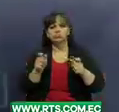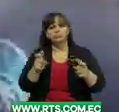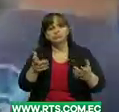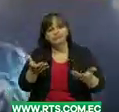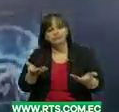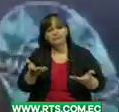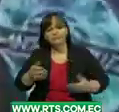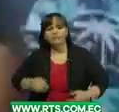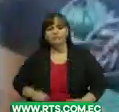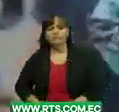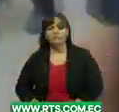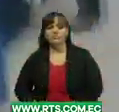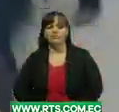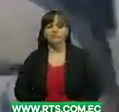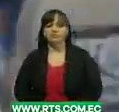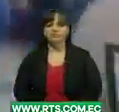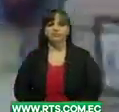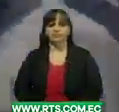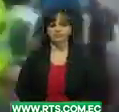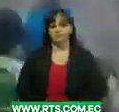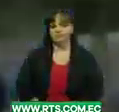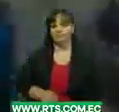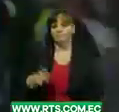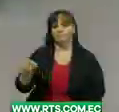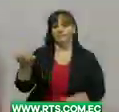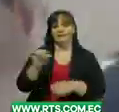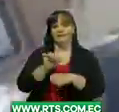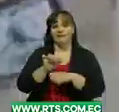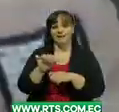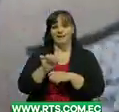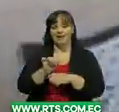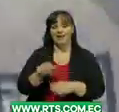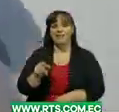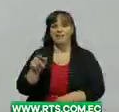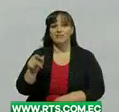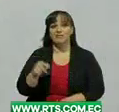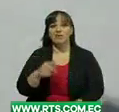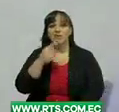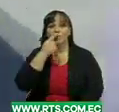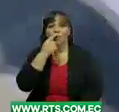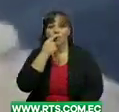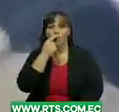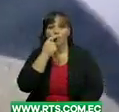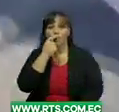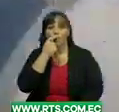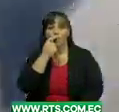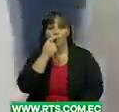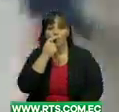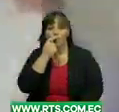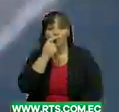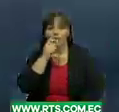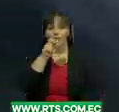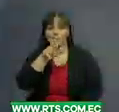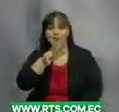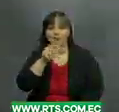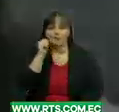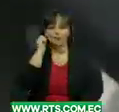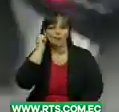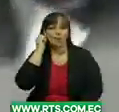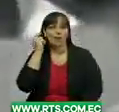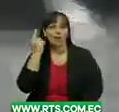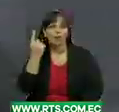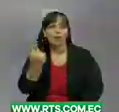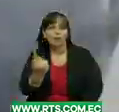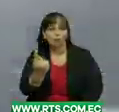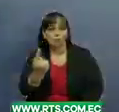policial. Quienes viajaban en el vehículo fueron detenidos, una mujer y tres hombres. Uno de ellos también fue llevado a